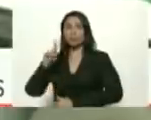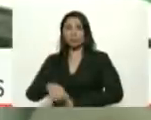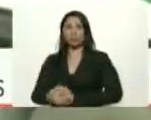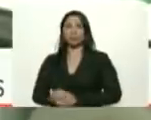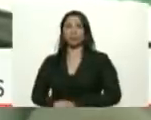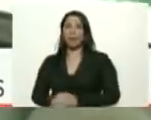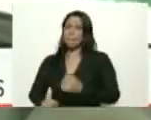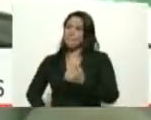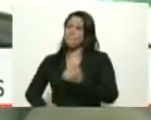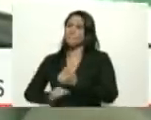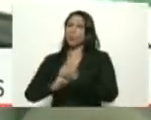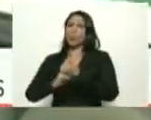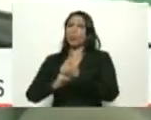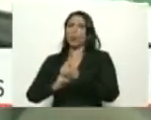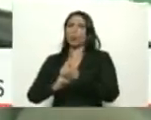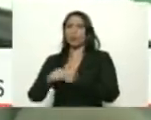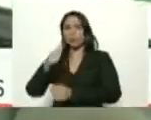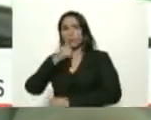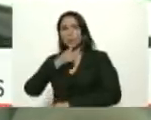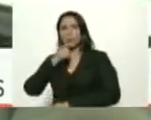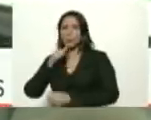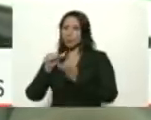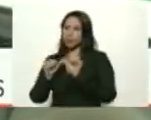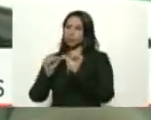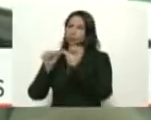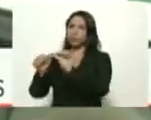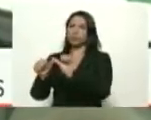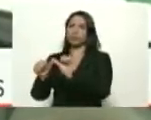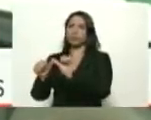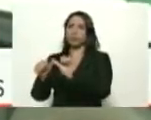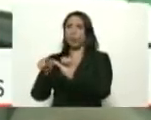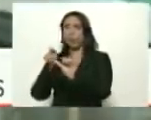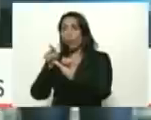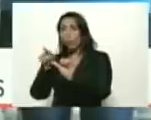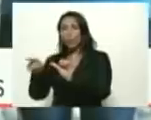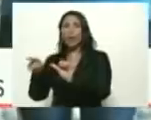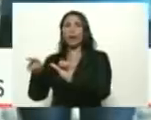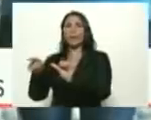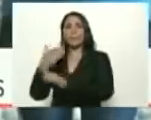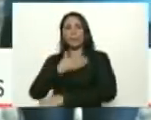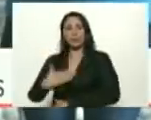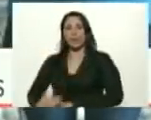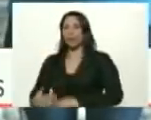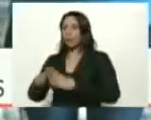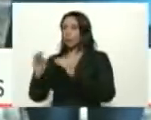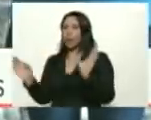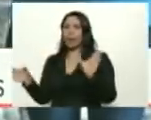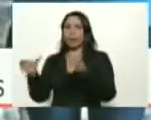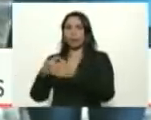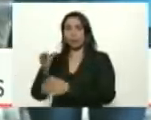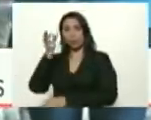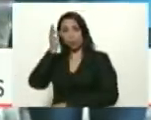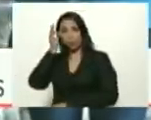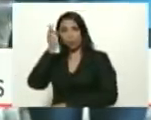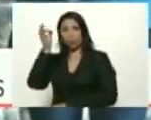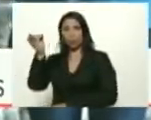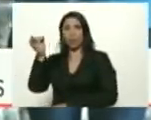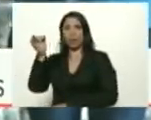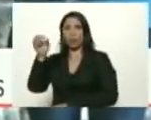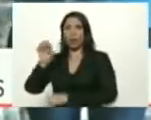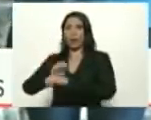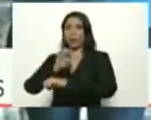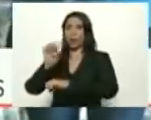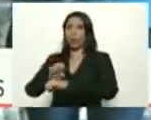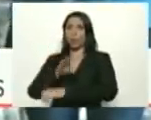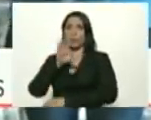al apoyo consecuente de usted, presidente, y de todo el equipo del Consejo Económico de